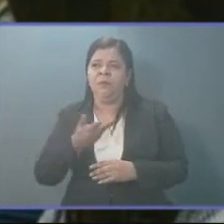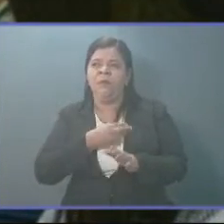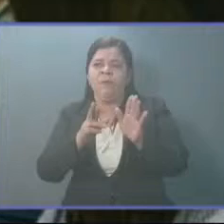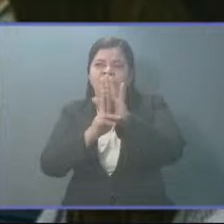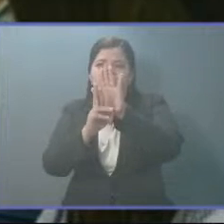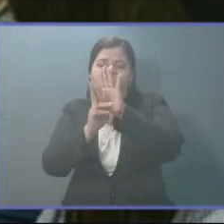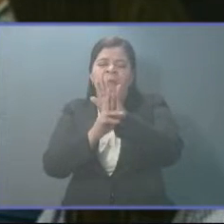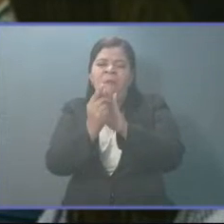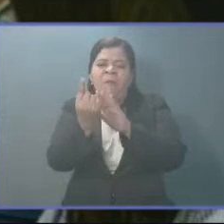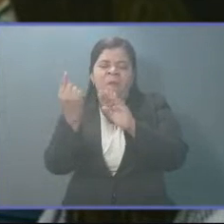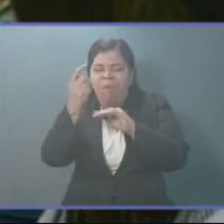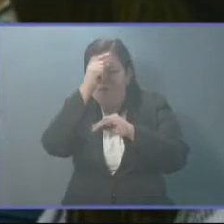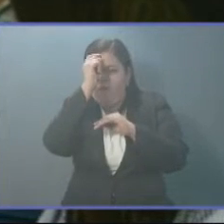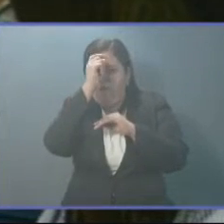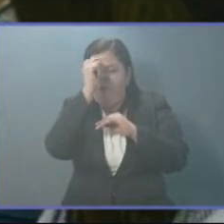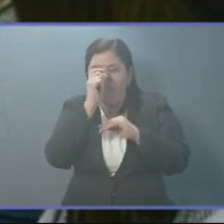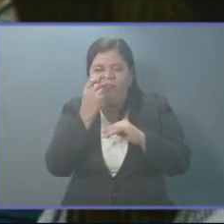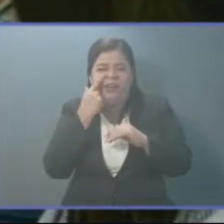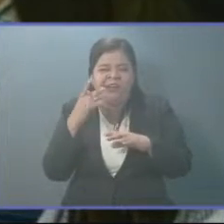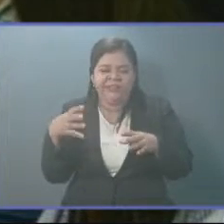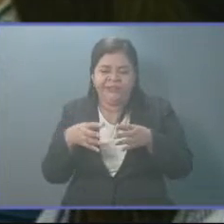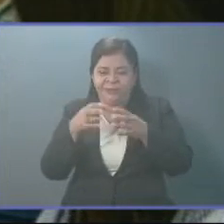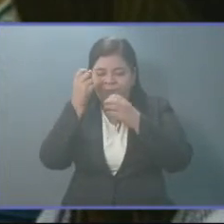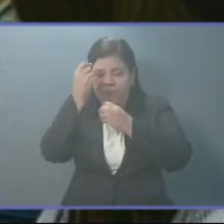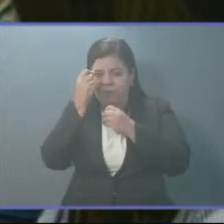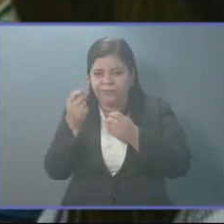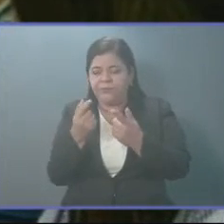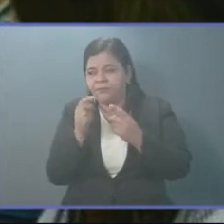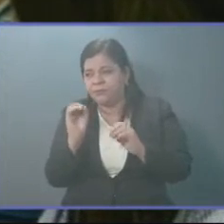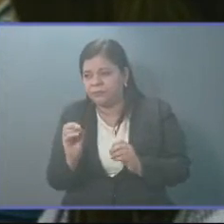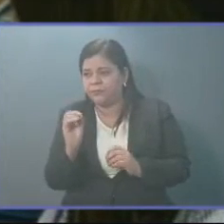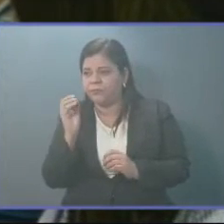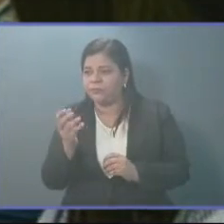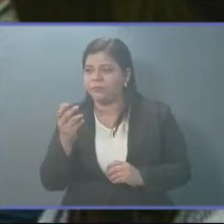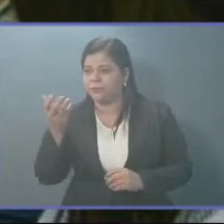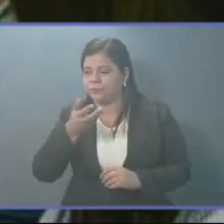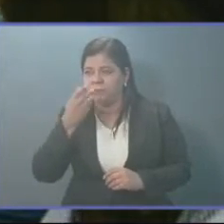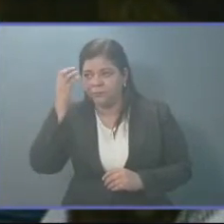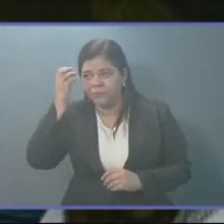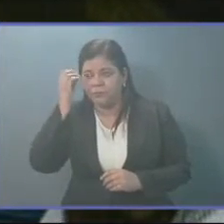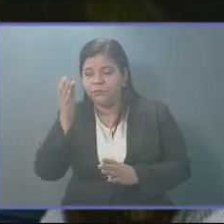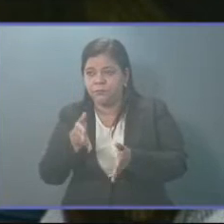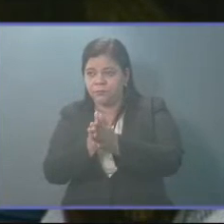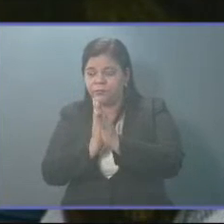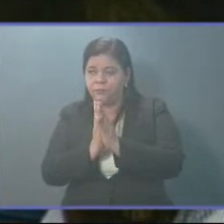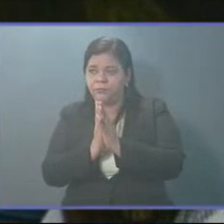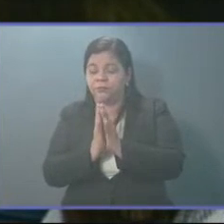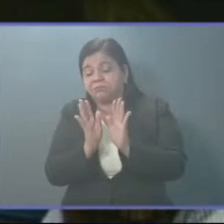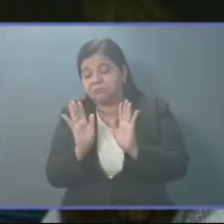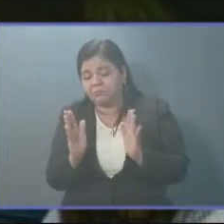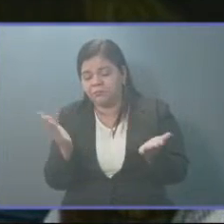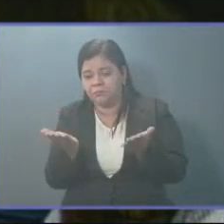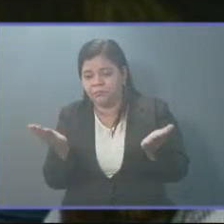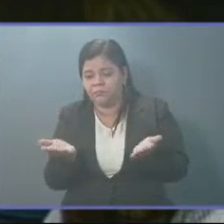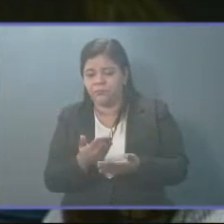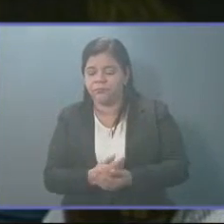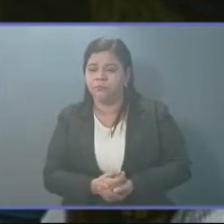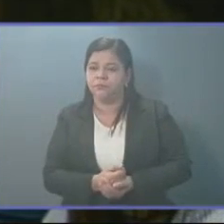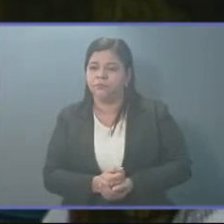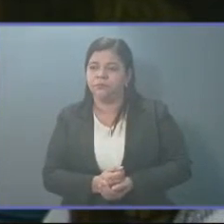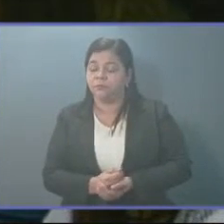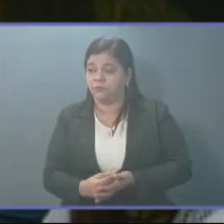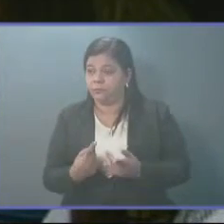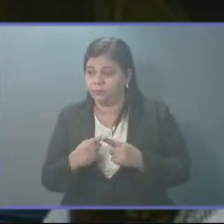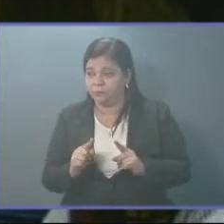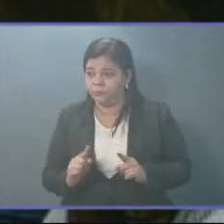representantes de los trabajadores, como son los sindicatos o confederaciones. Hay que hacerlo, ¿verdad? Pero